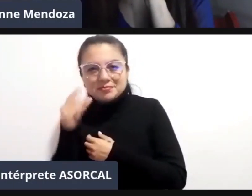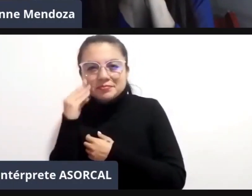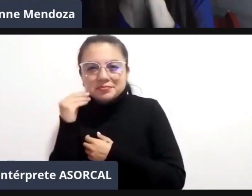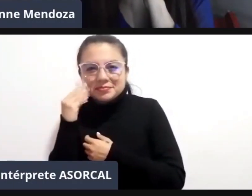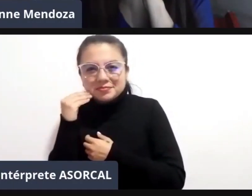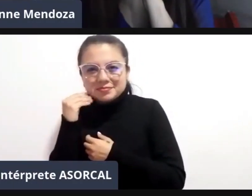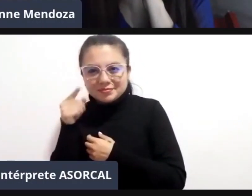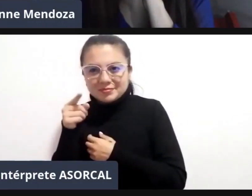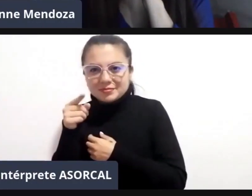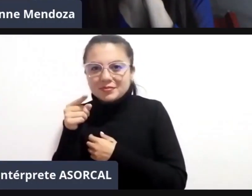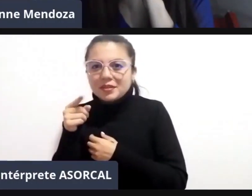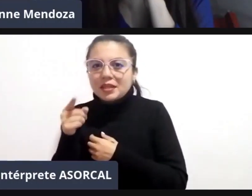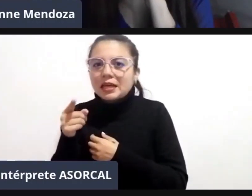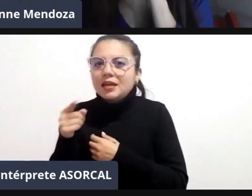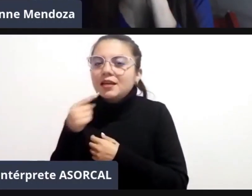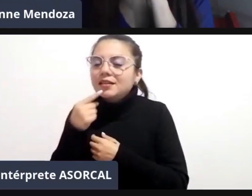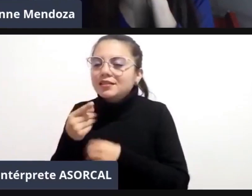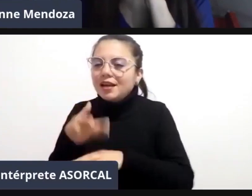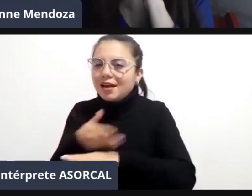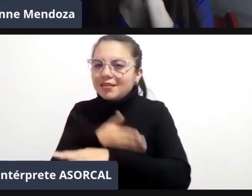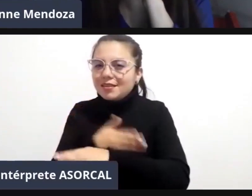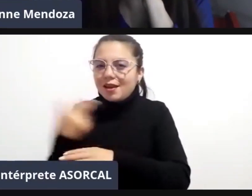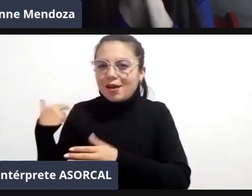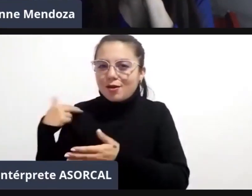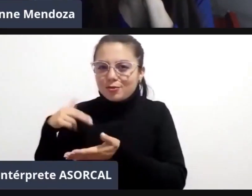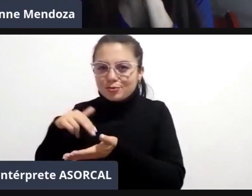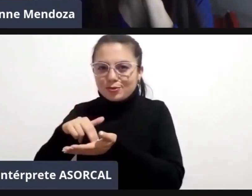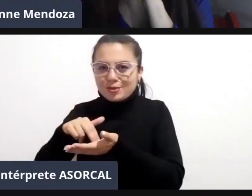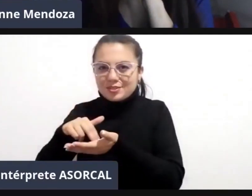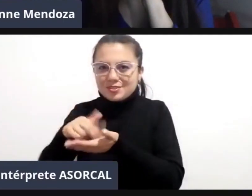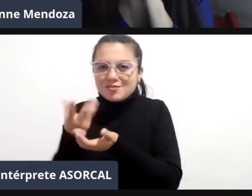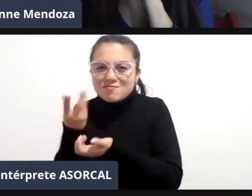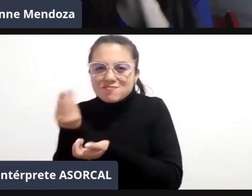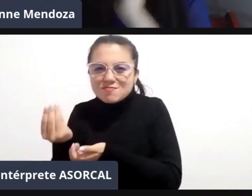sobre Yacuría, que lo mencionó usted, y los sacerdotes de la UCA.